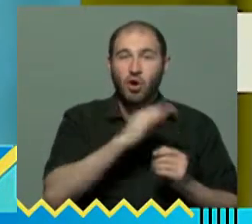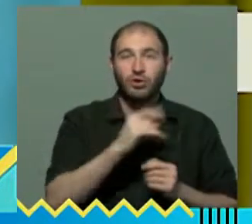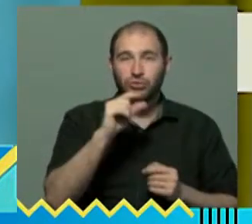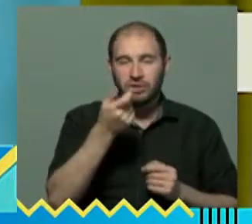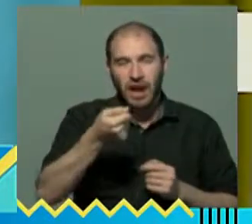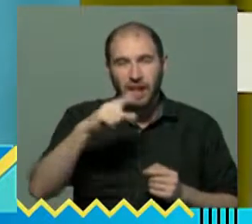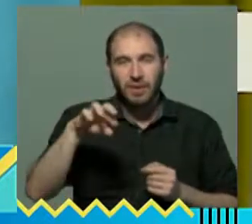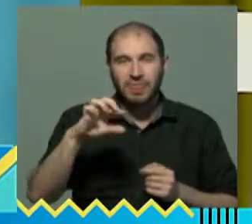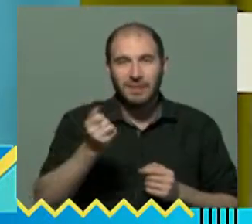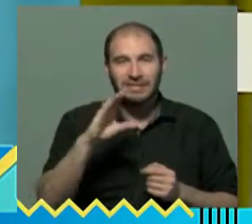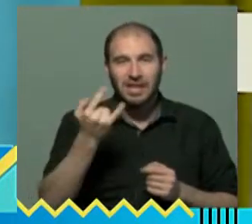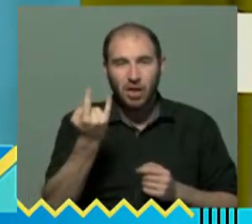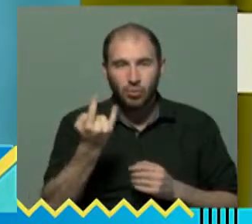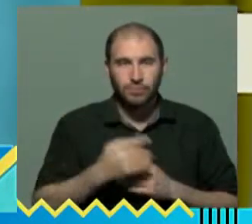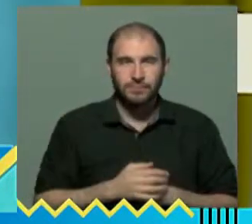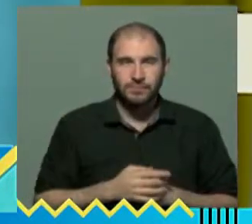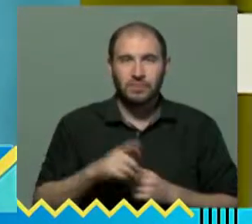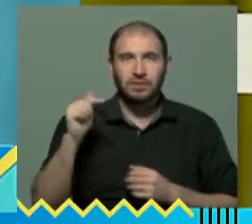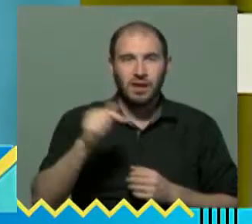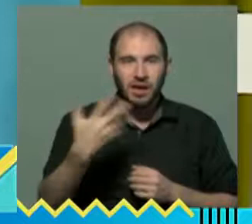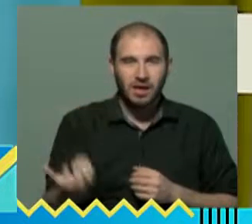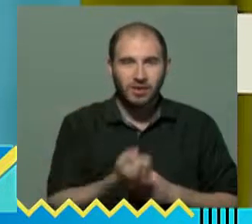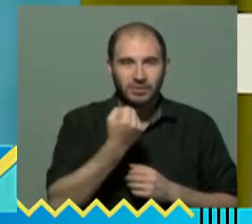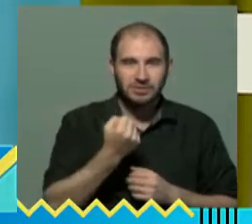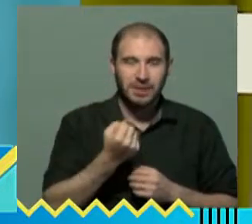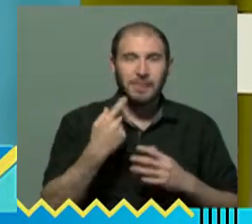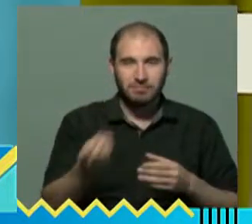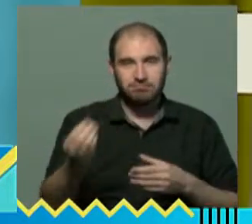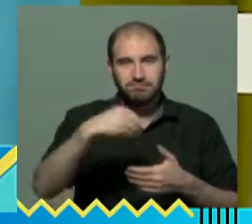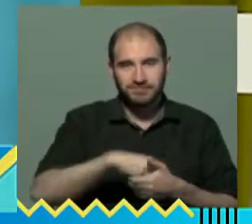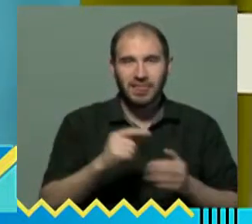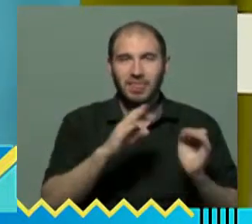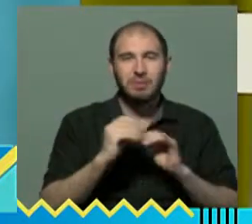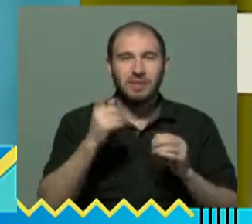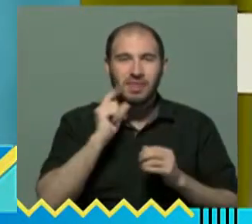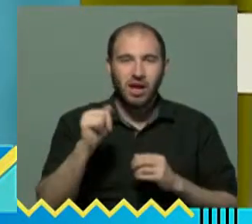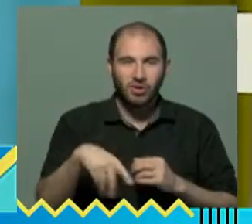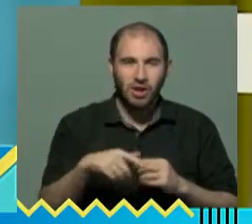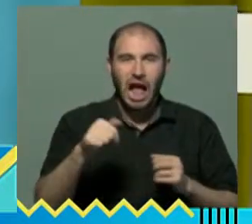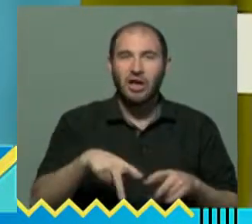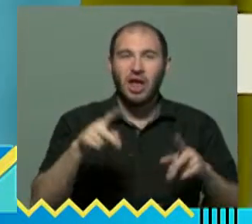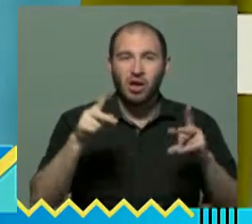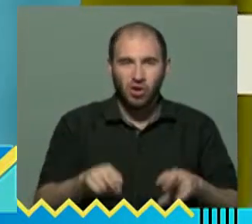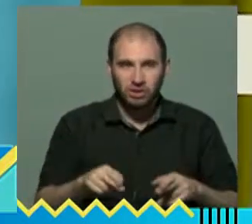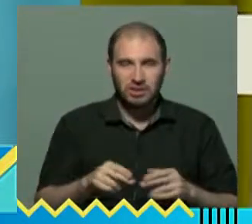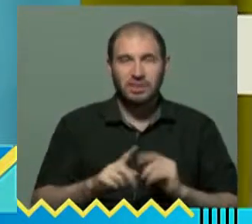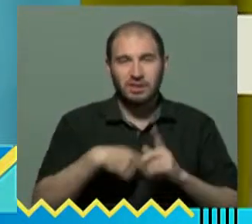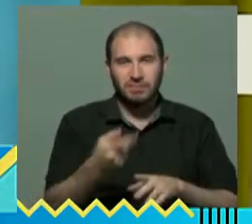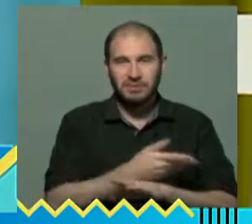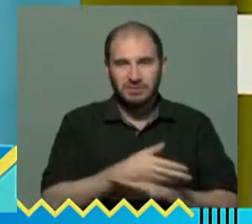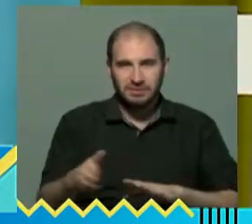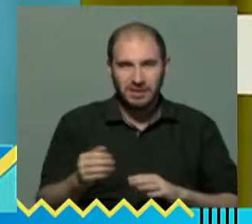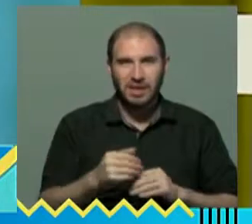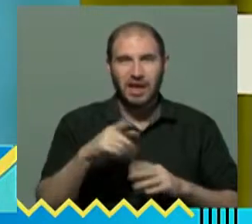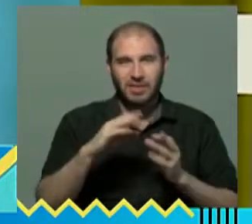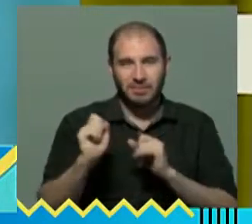Twitter como @dpsenalU. Ahí nos vas a encontrar para que te sumes al debate del día de hoy. Nos vamos a un muy breve corte y enseguida